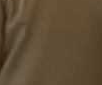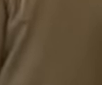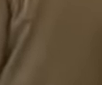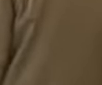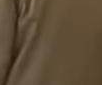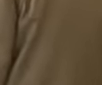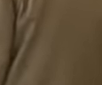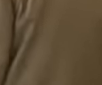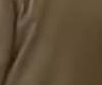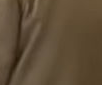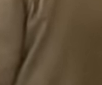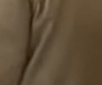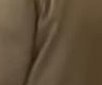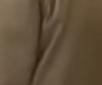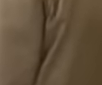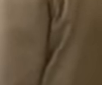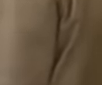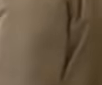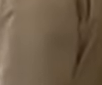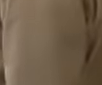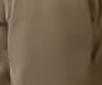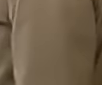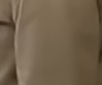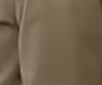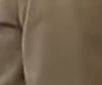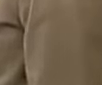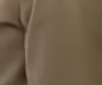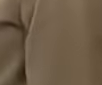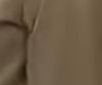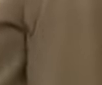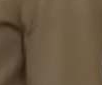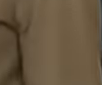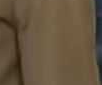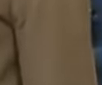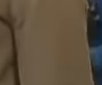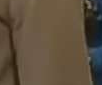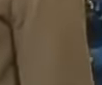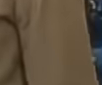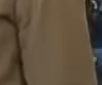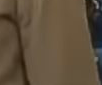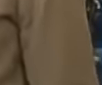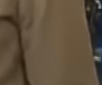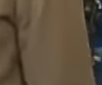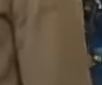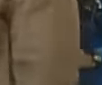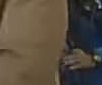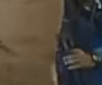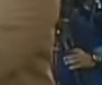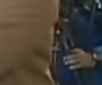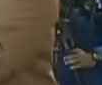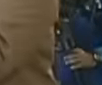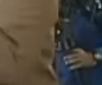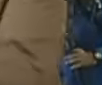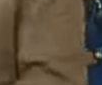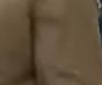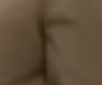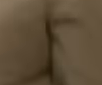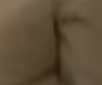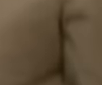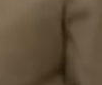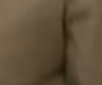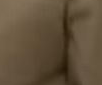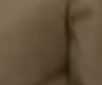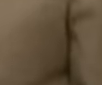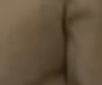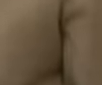construyendo esos puentes y espacios para el entendimiento. También destacaba que esto es el inicio de esa